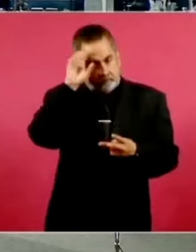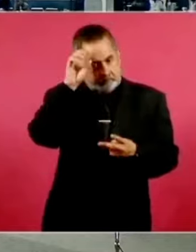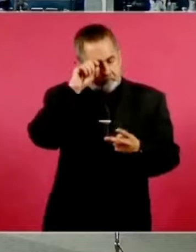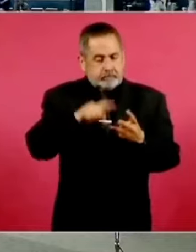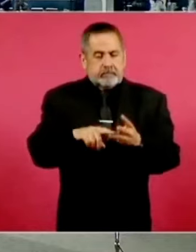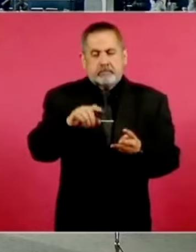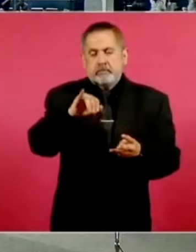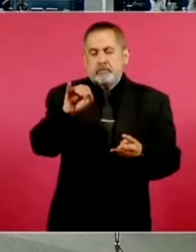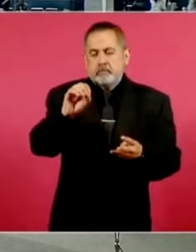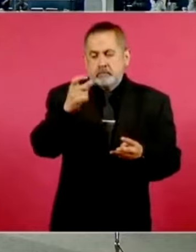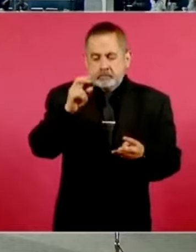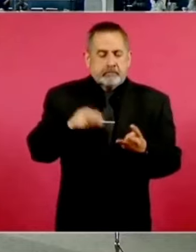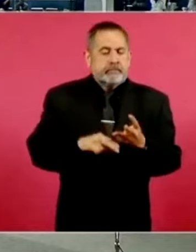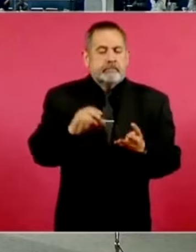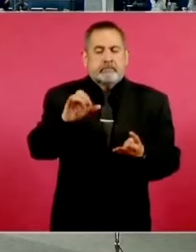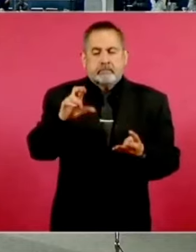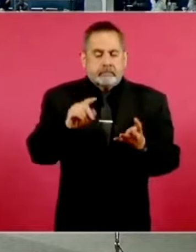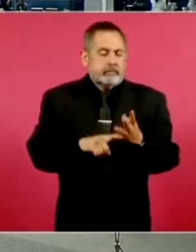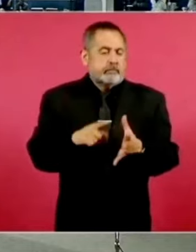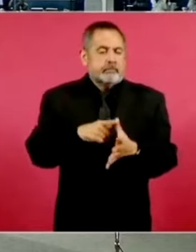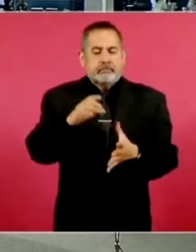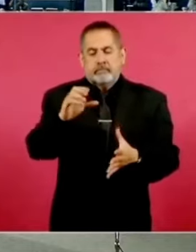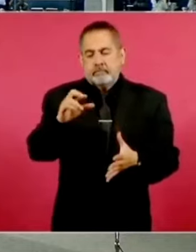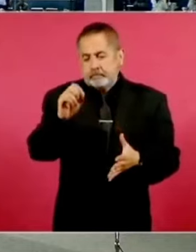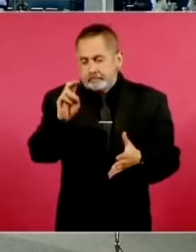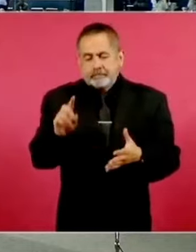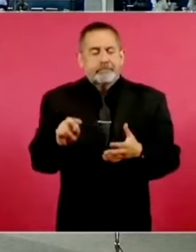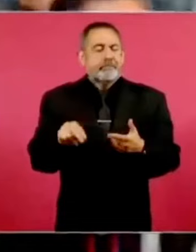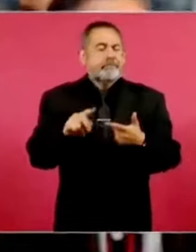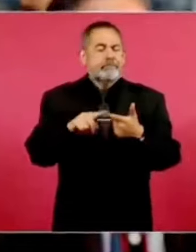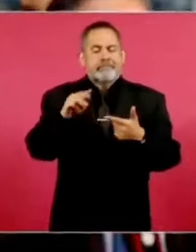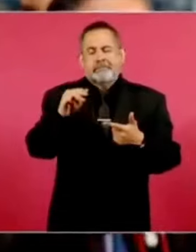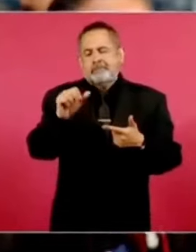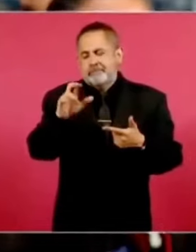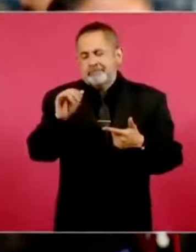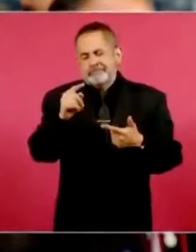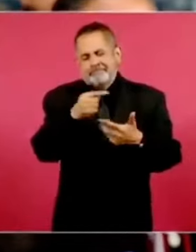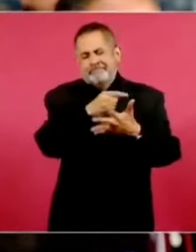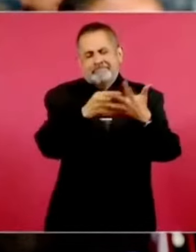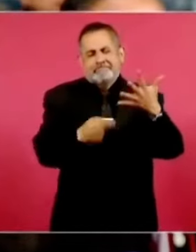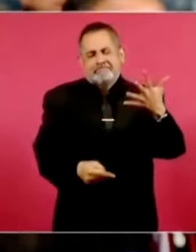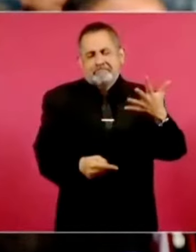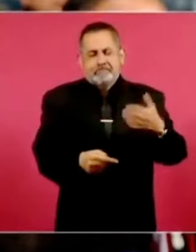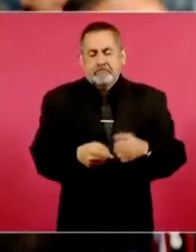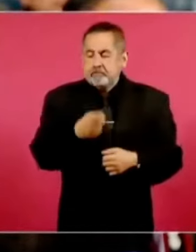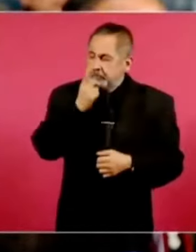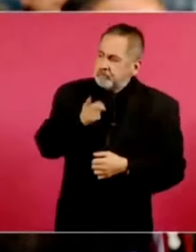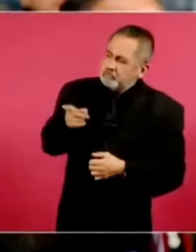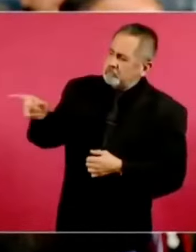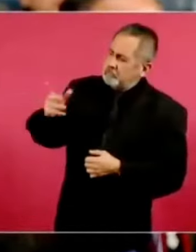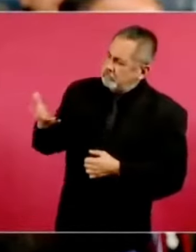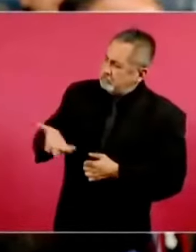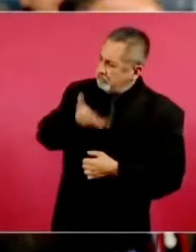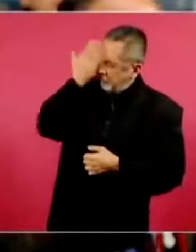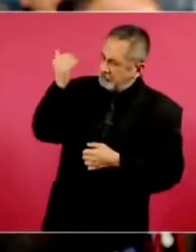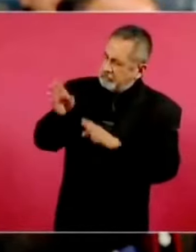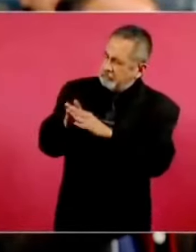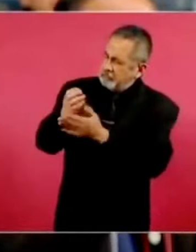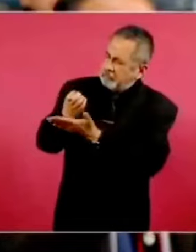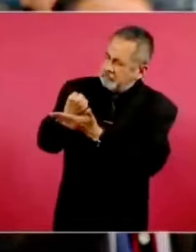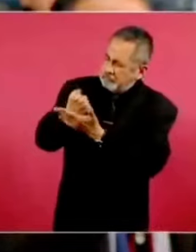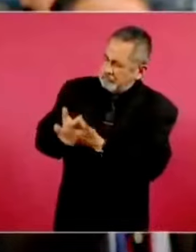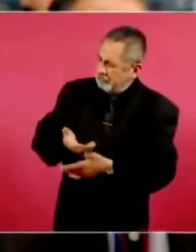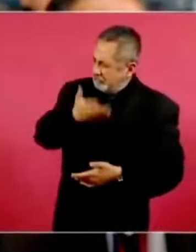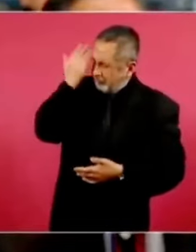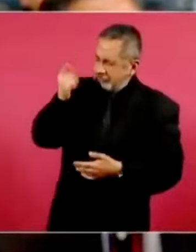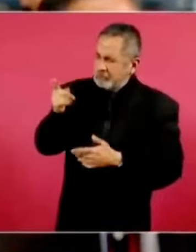Joaquín, Ciro, Cárdenas, Marín y otros muchos más han dicho que usted no sabe de economía, que se había